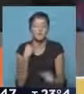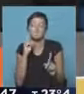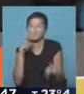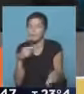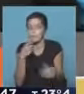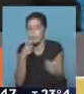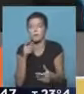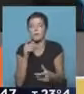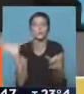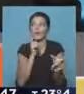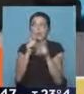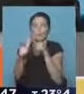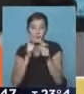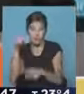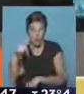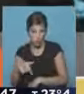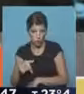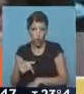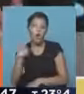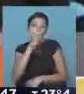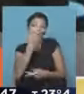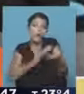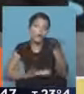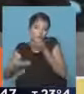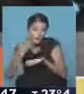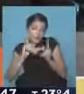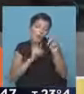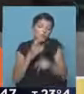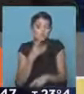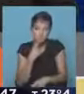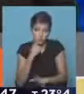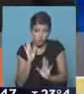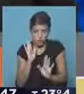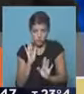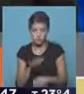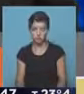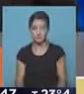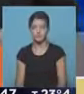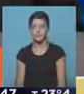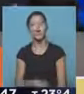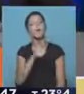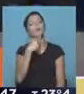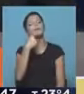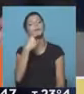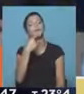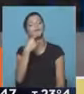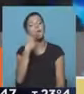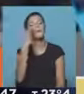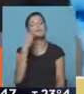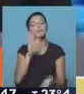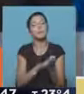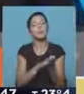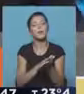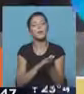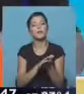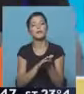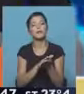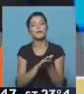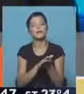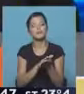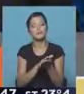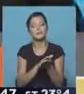de responder lo soy en todo caso compartir el interrogante de alguna reflexión que hablabas de desintegración este es el ha